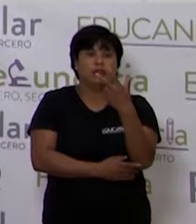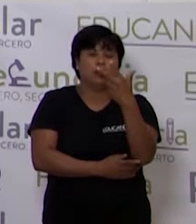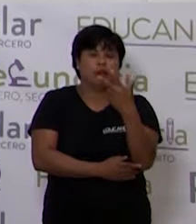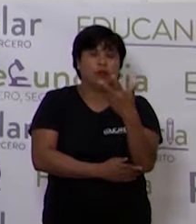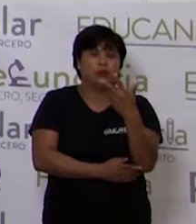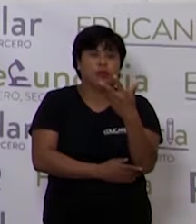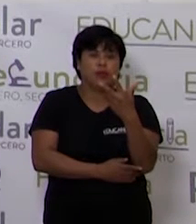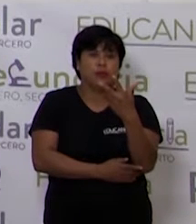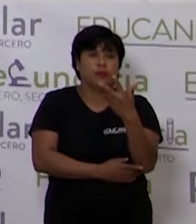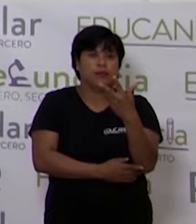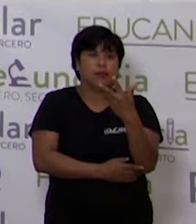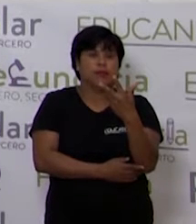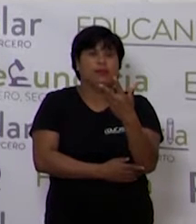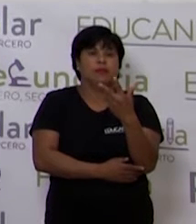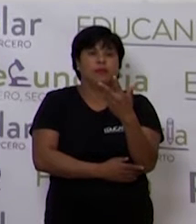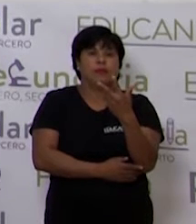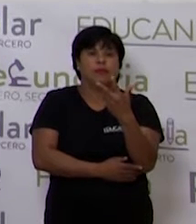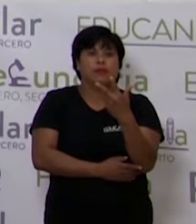8,